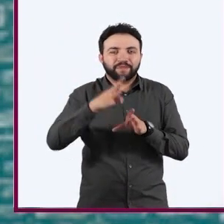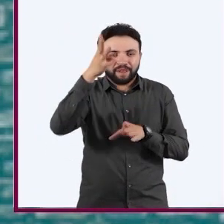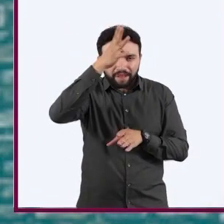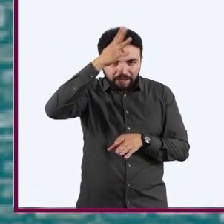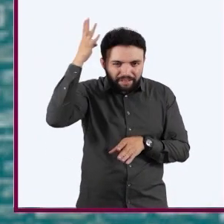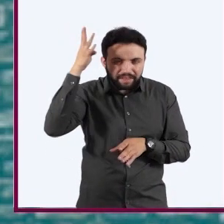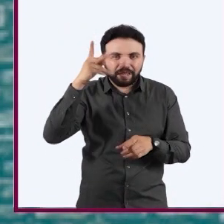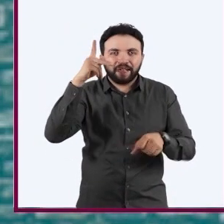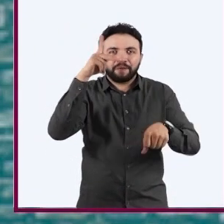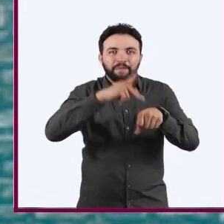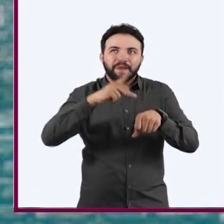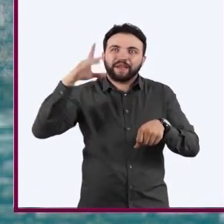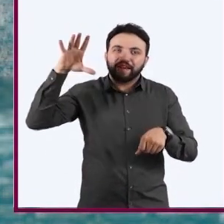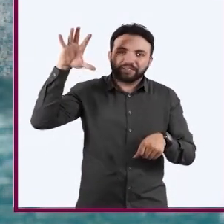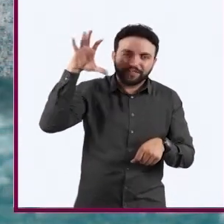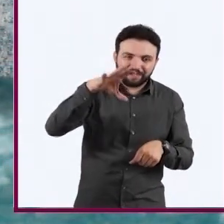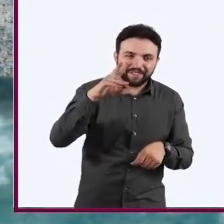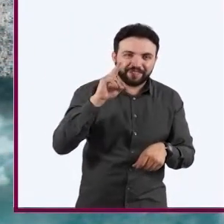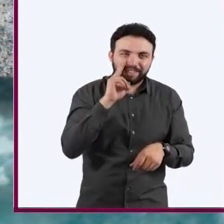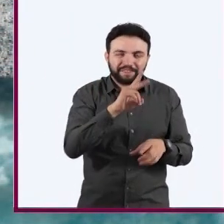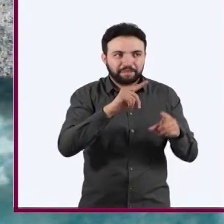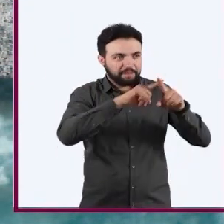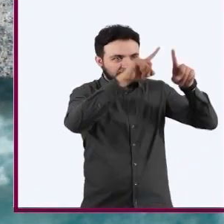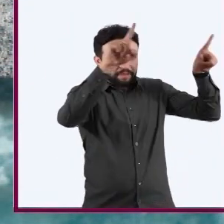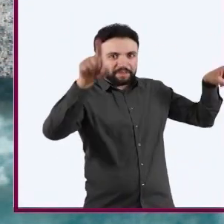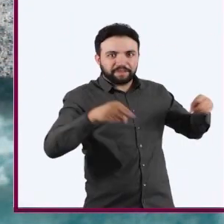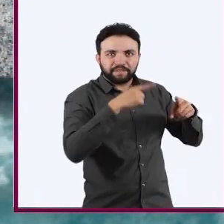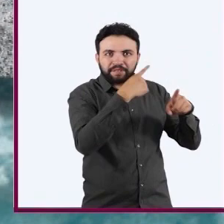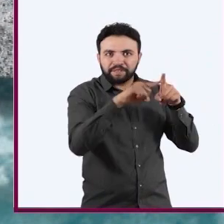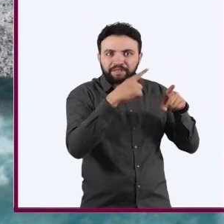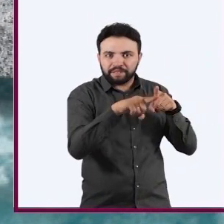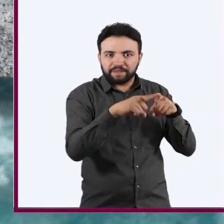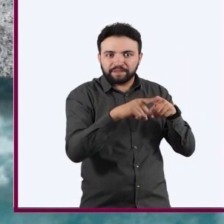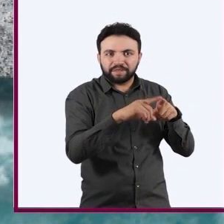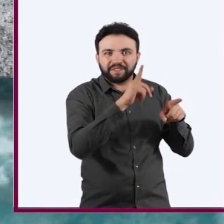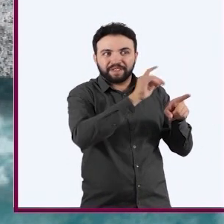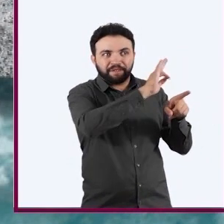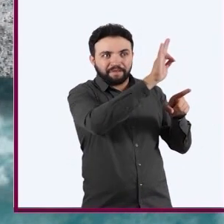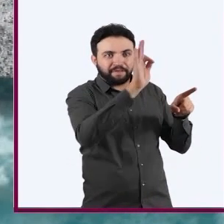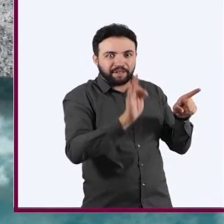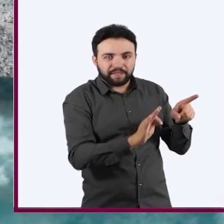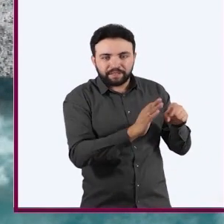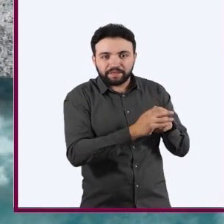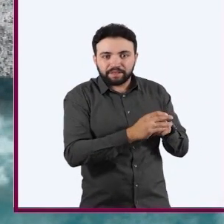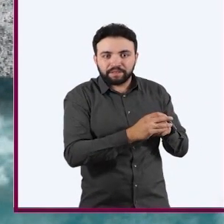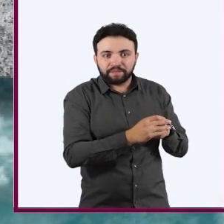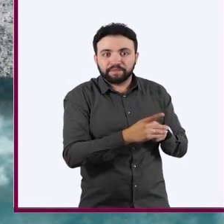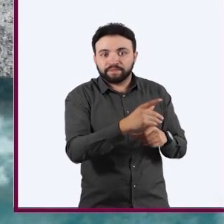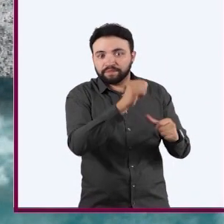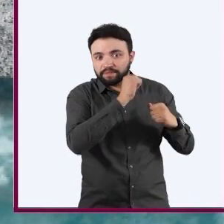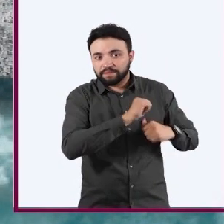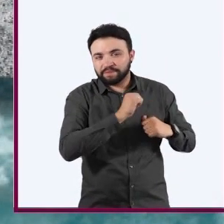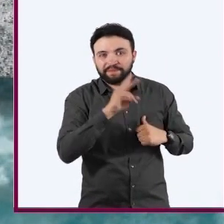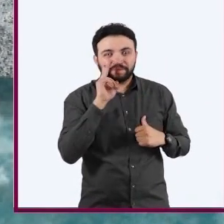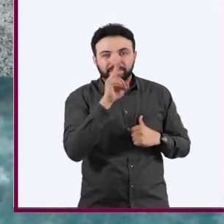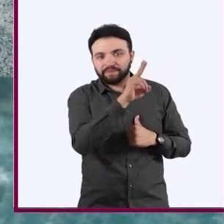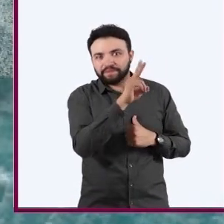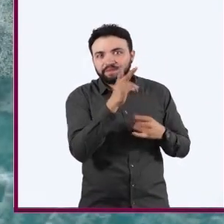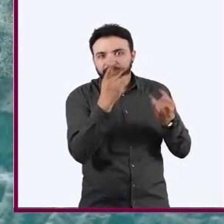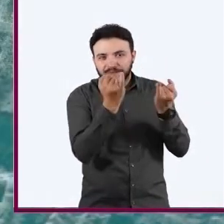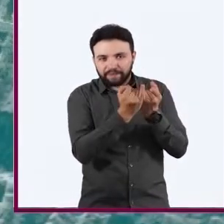el calendario azteca, como la piedra al sol, y a otros calendarios que aparecen en diversos códices, sobre todo mixtecas